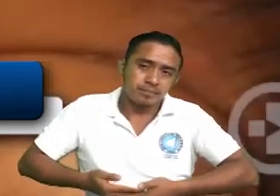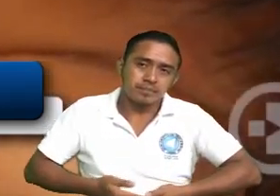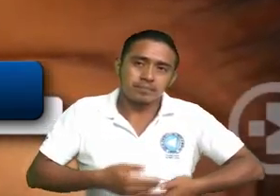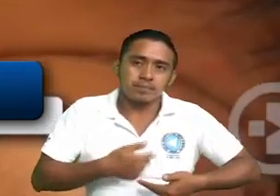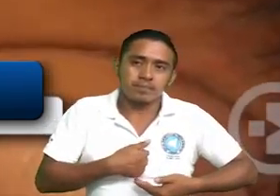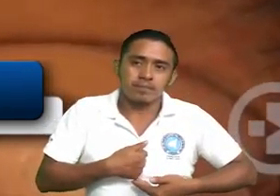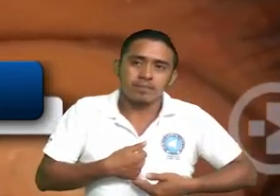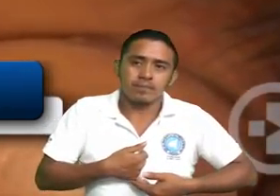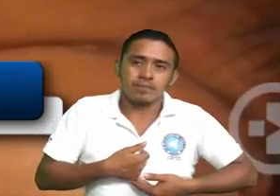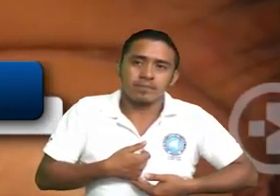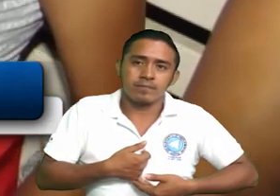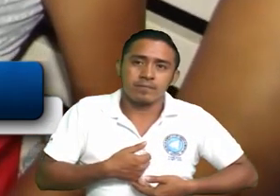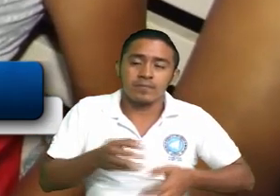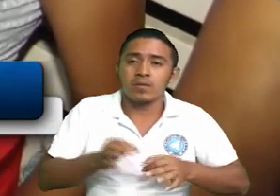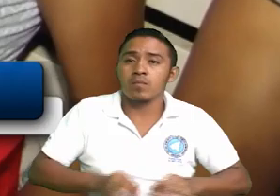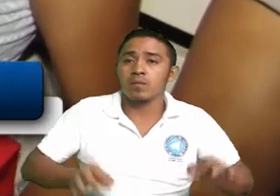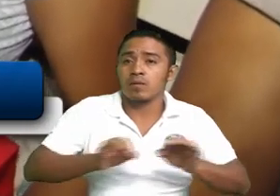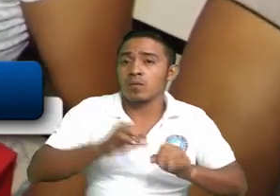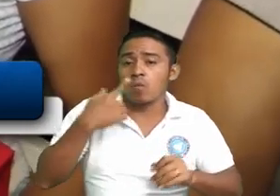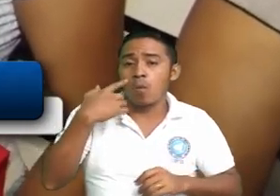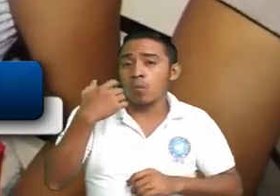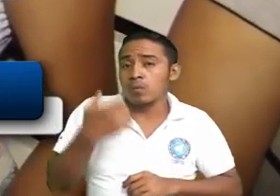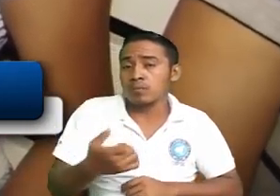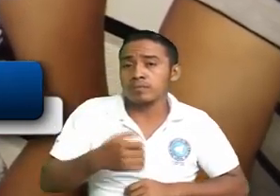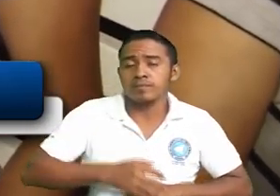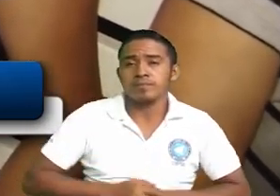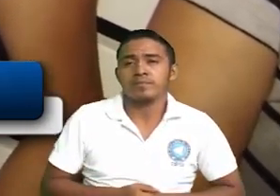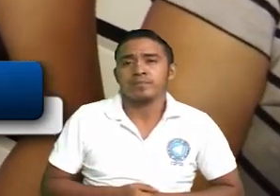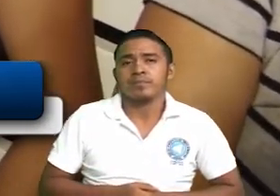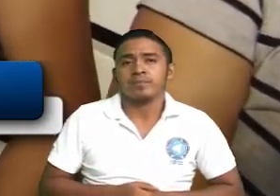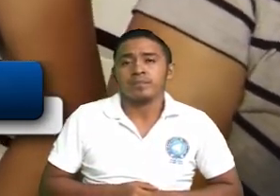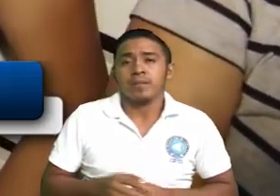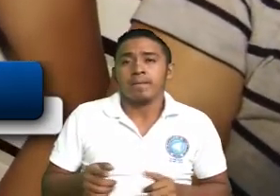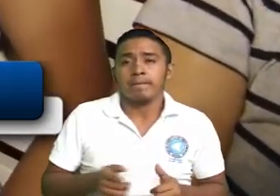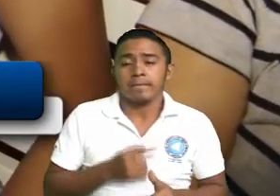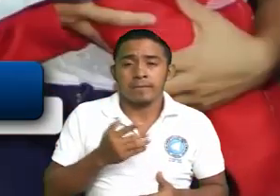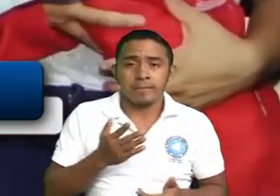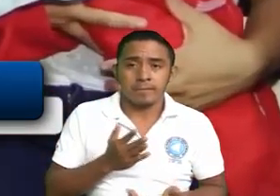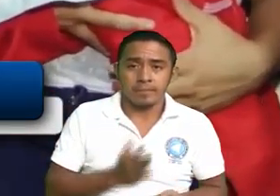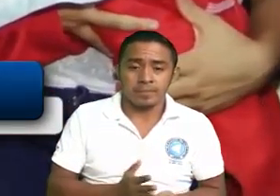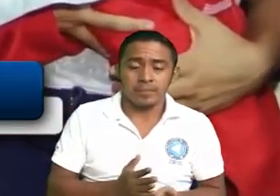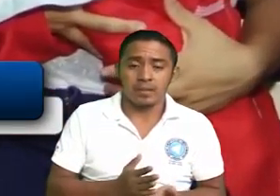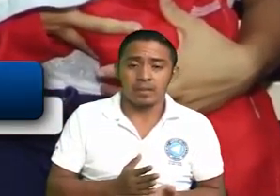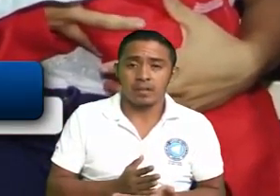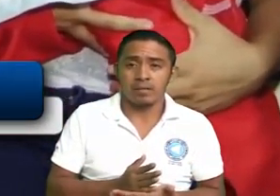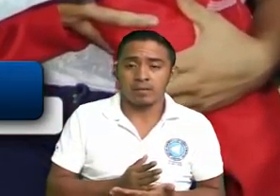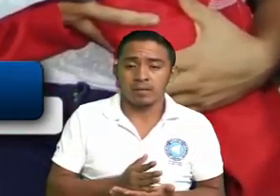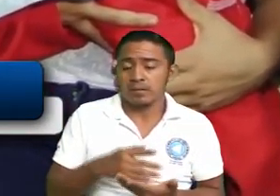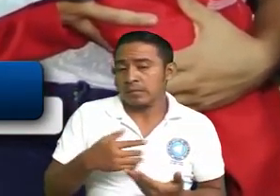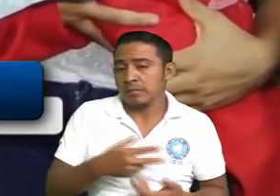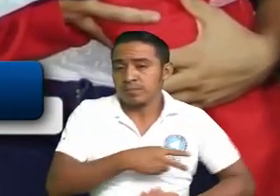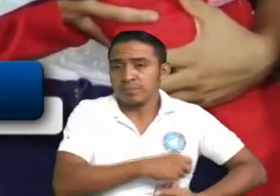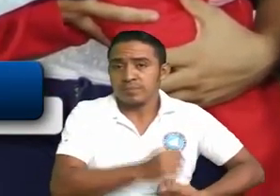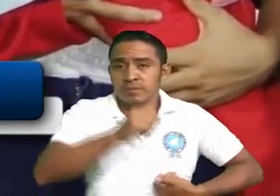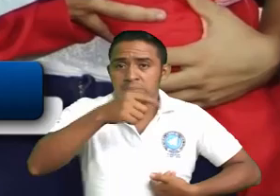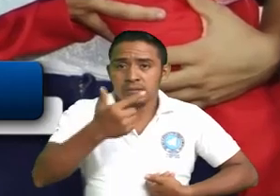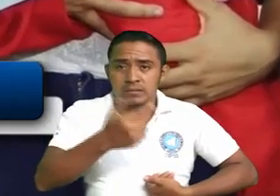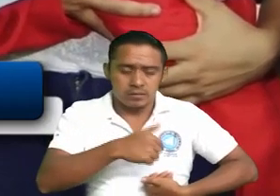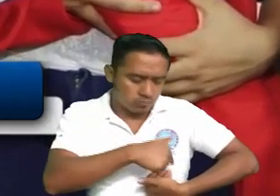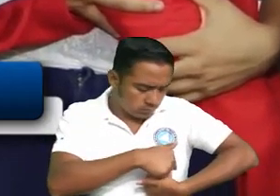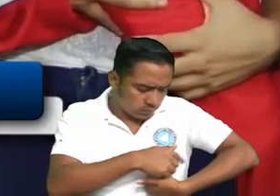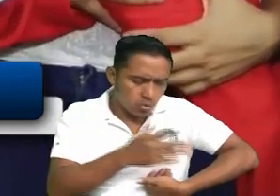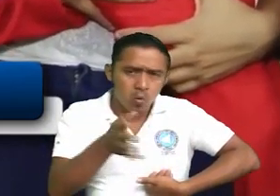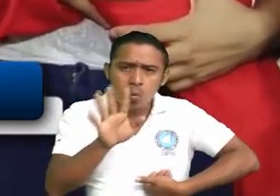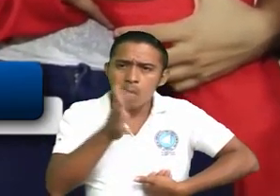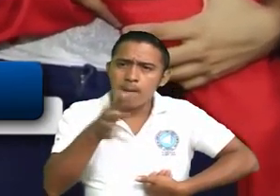misma leche, a partir del séptimo día, se va tornando de diferentes colores. Entonces, eso para las mujeres que tenemos nuestro bebé por